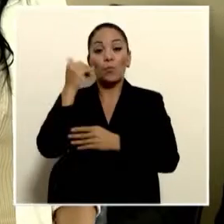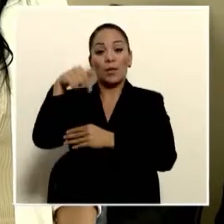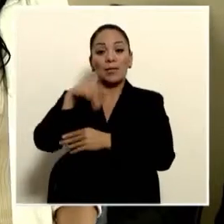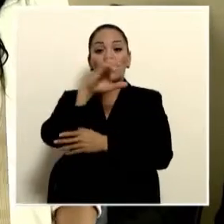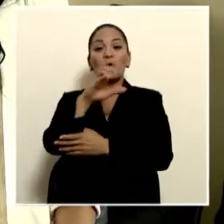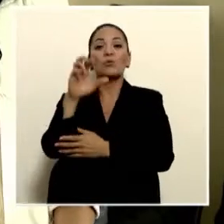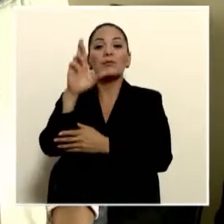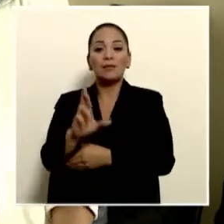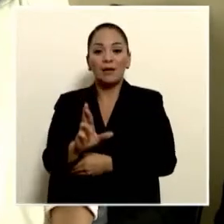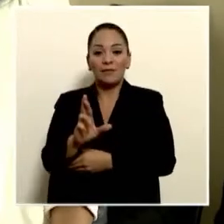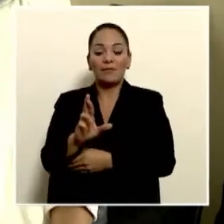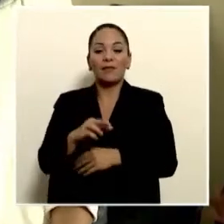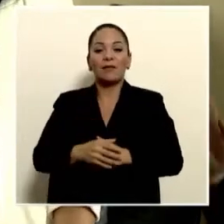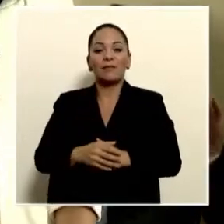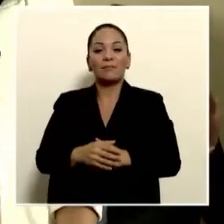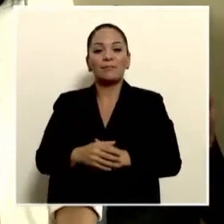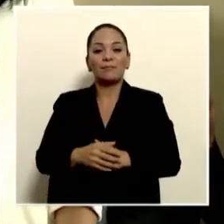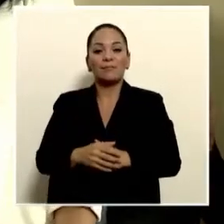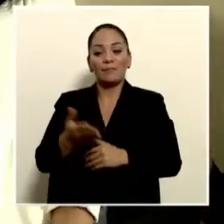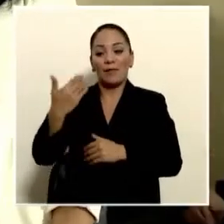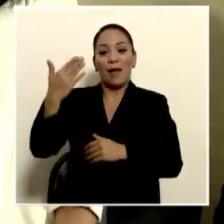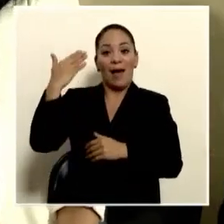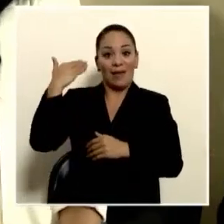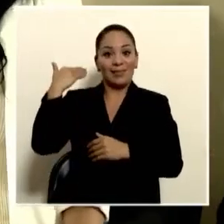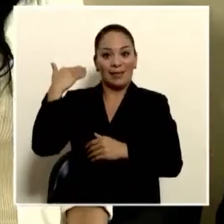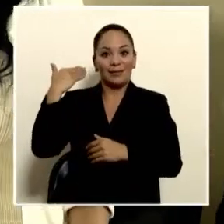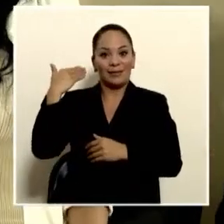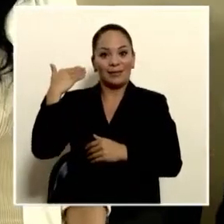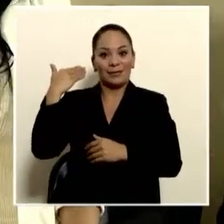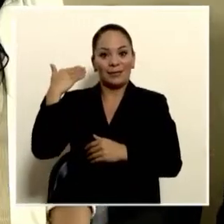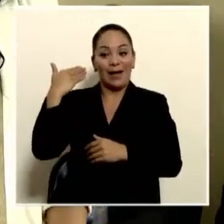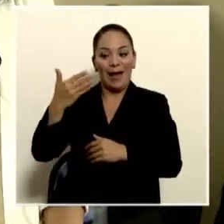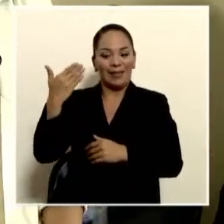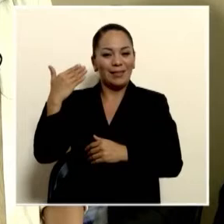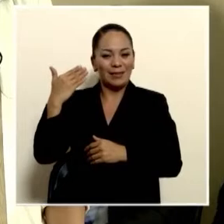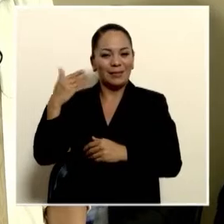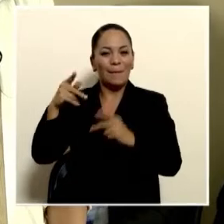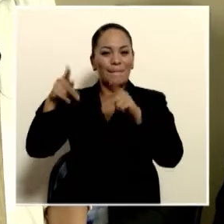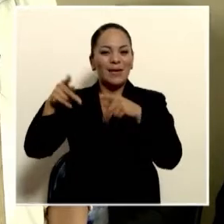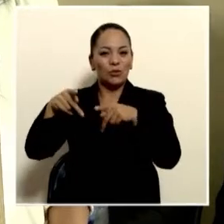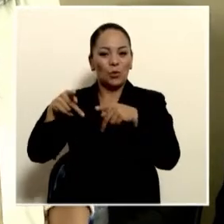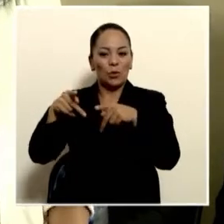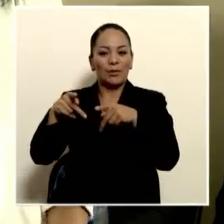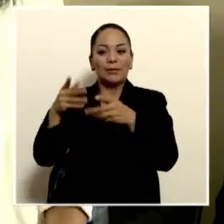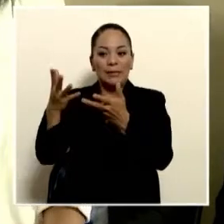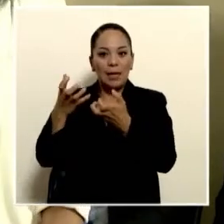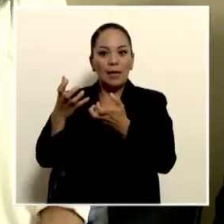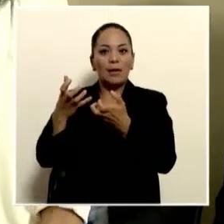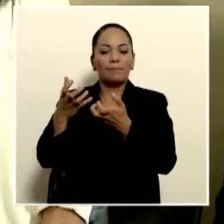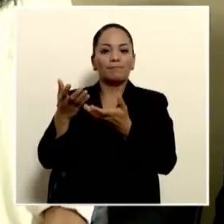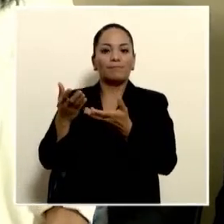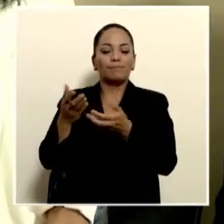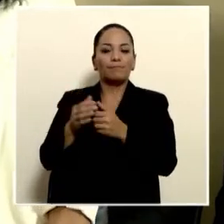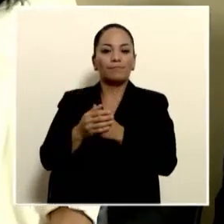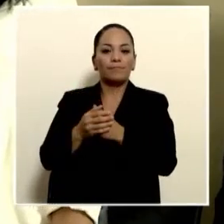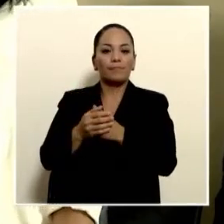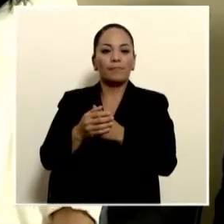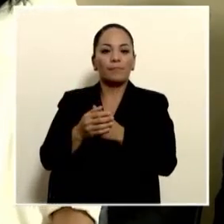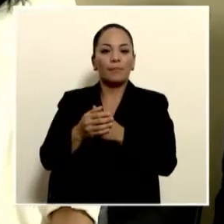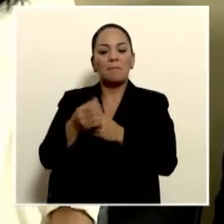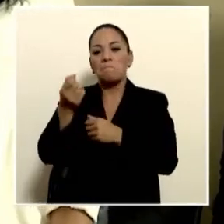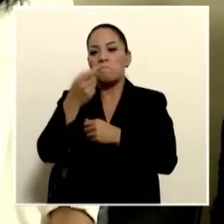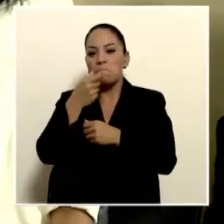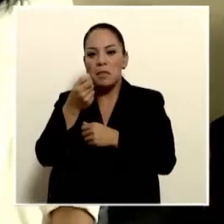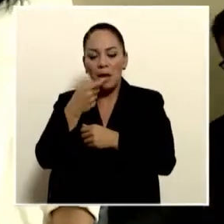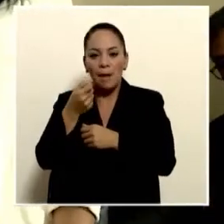Costa Rica, antes de hoy, quien quisiera importar un